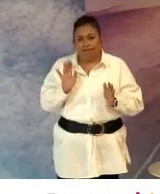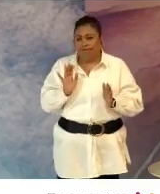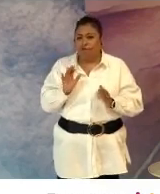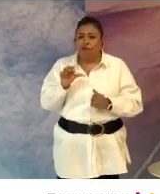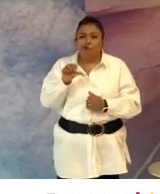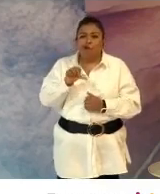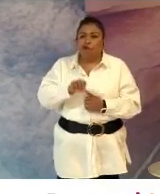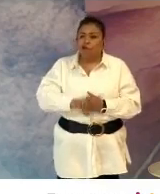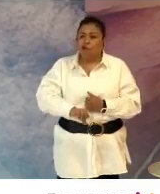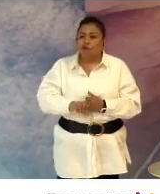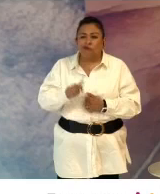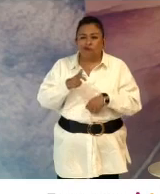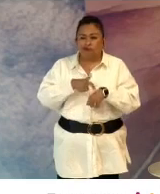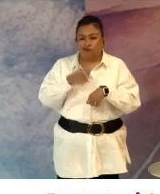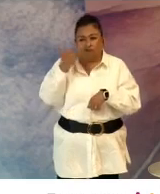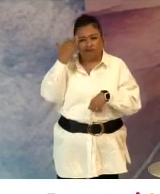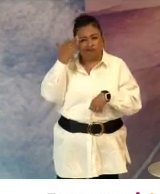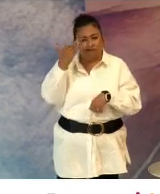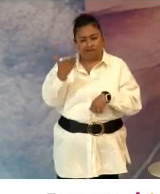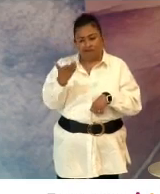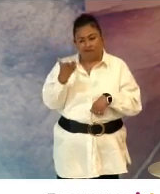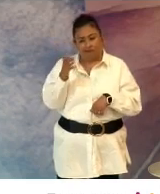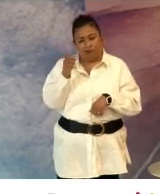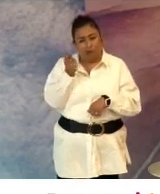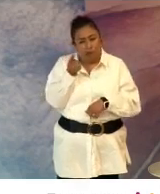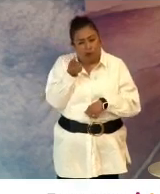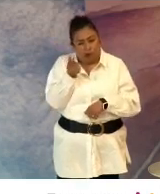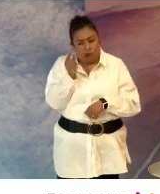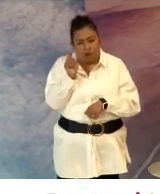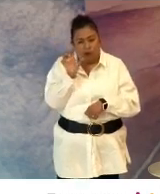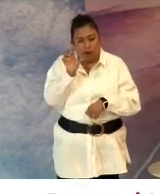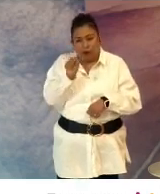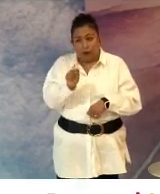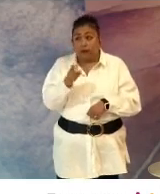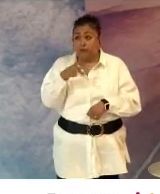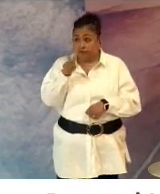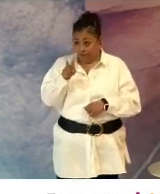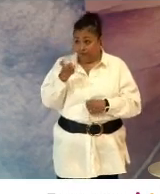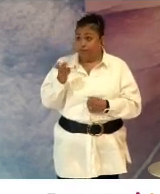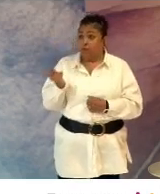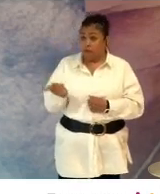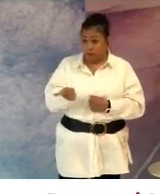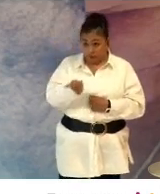No tenemos suficiente tiempo, pero realmente es la pregunta